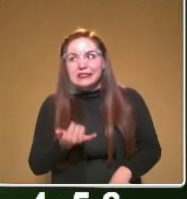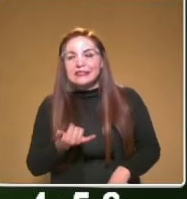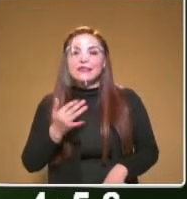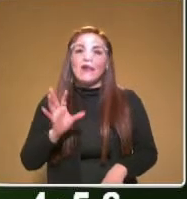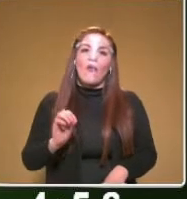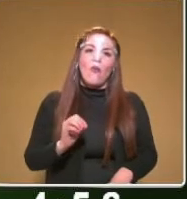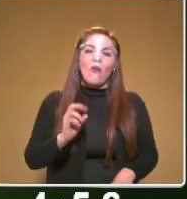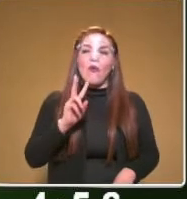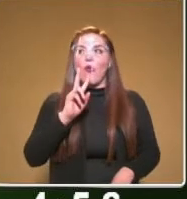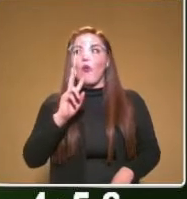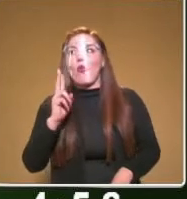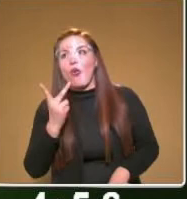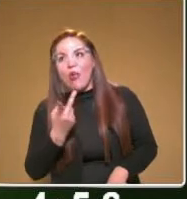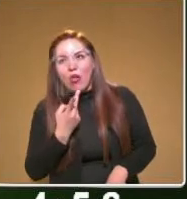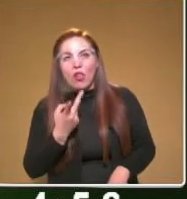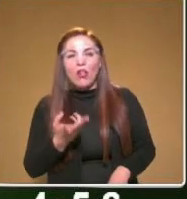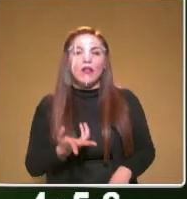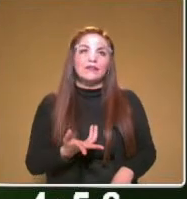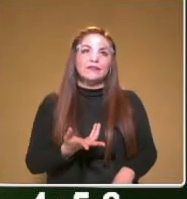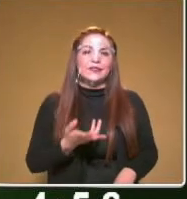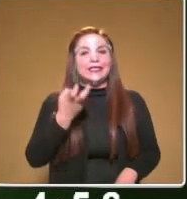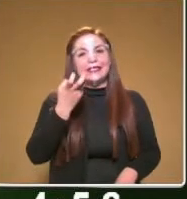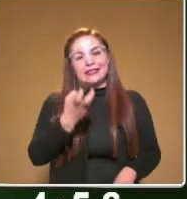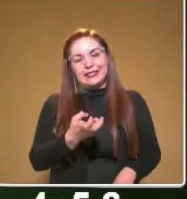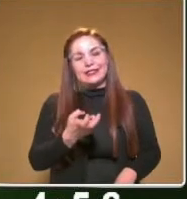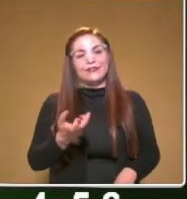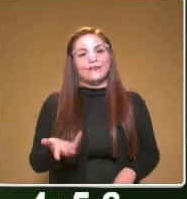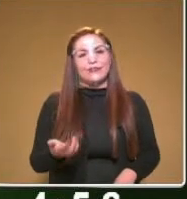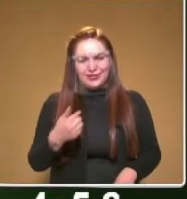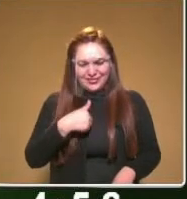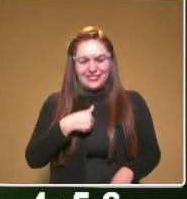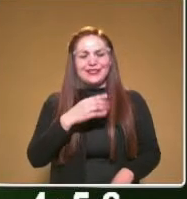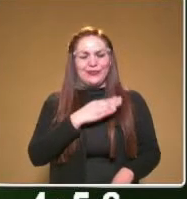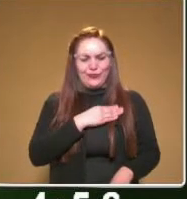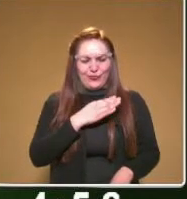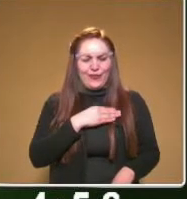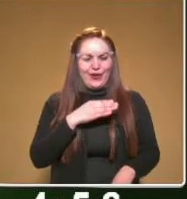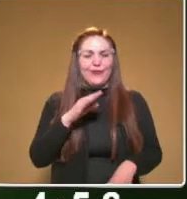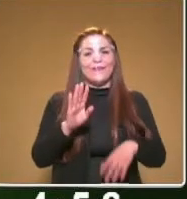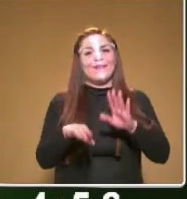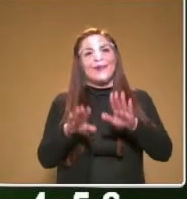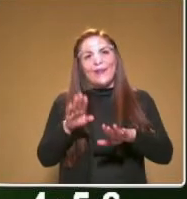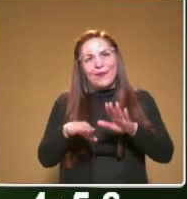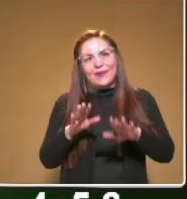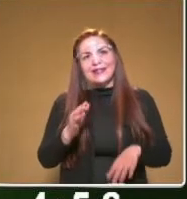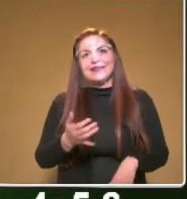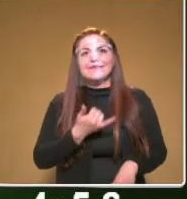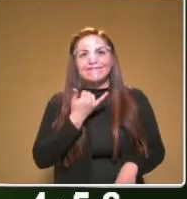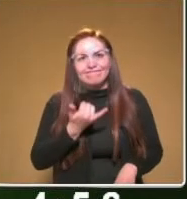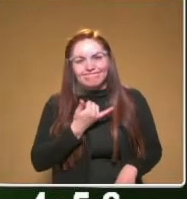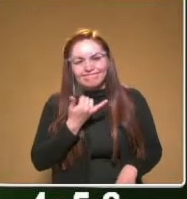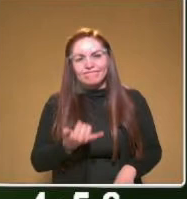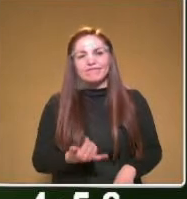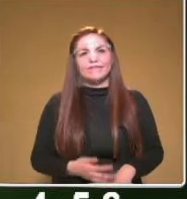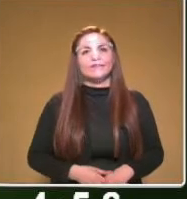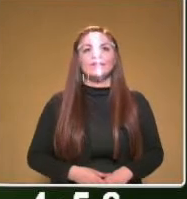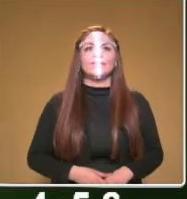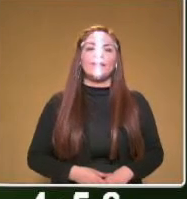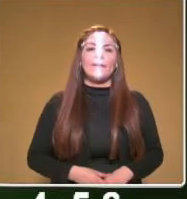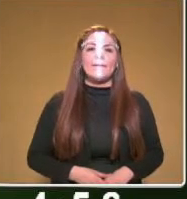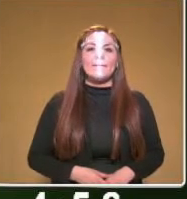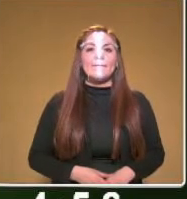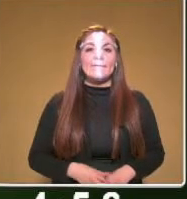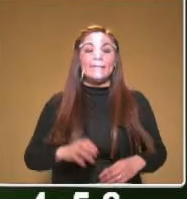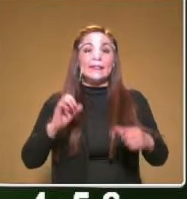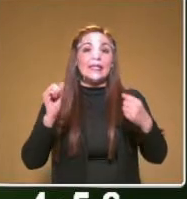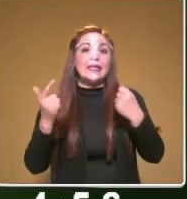cosas equivocadas y eso no quita que seamos pues buenas personas, simplemente que somos humanos y cometemos errores. Algo